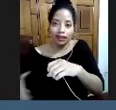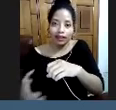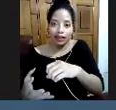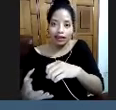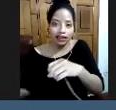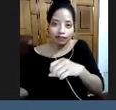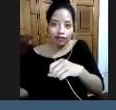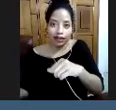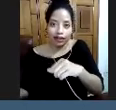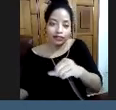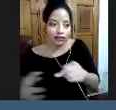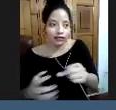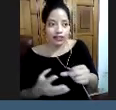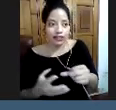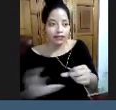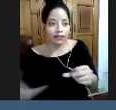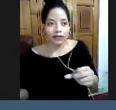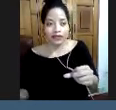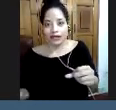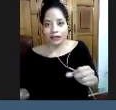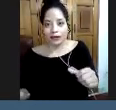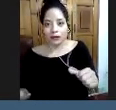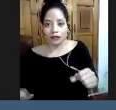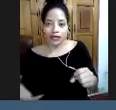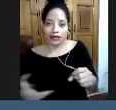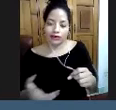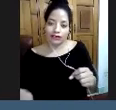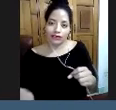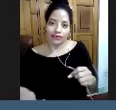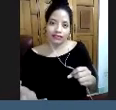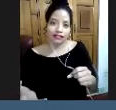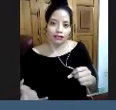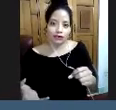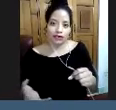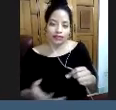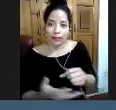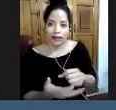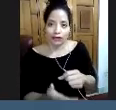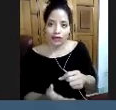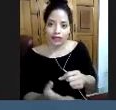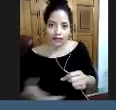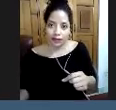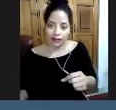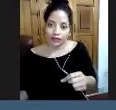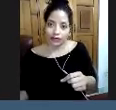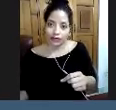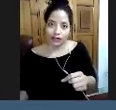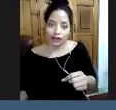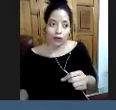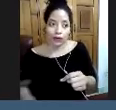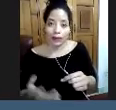personas quedan fuera? Entonces, también vendría la pregunta, ¿la educación digitalizada en Honduras es para todas y para